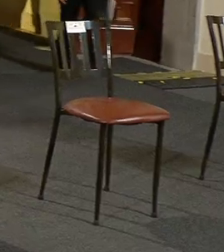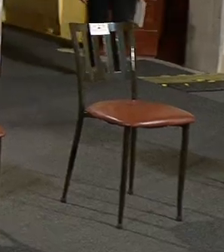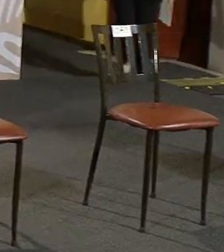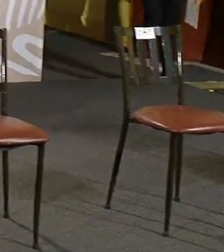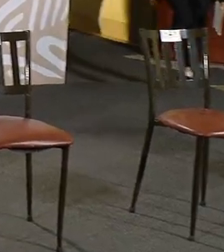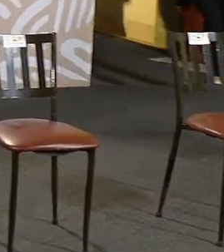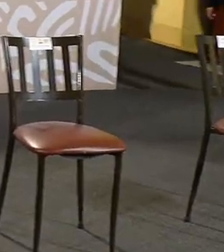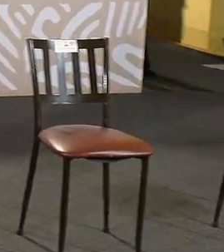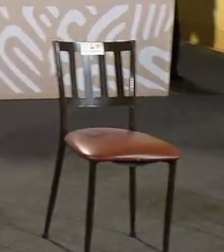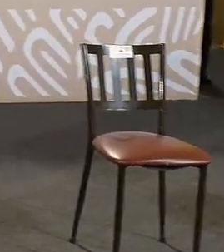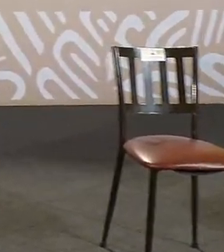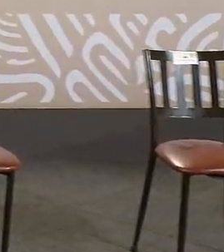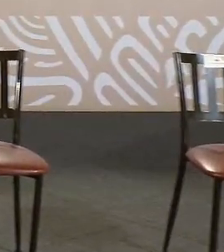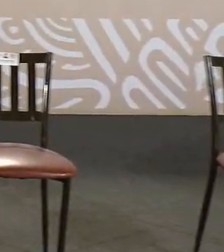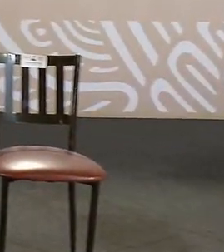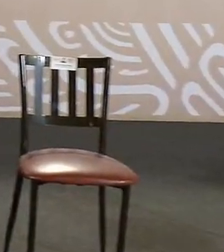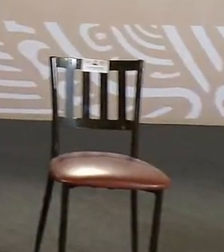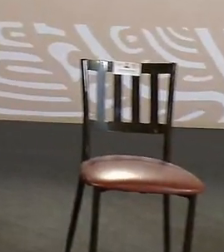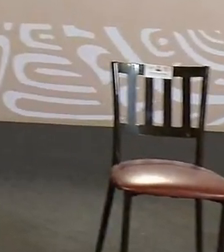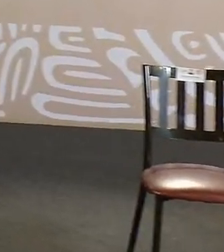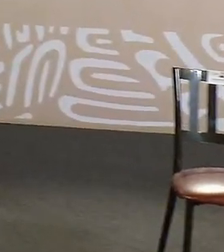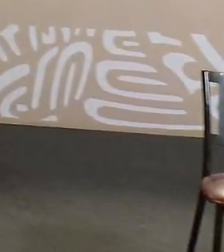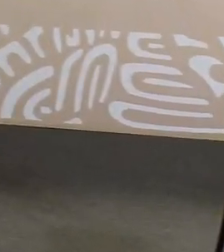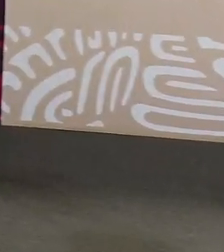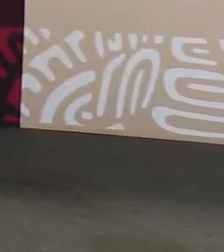Ánimo. Ánimo.